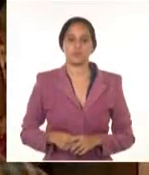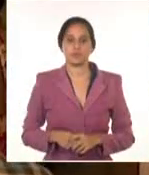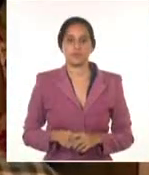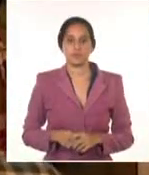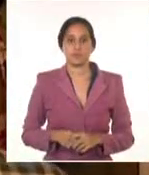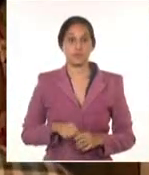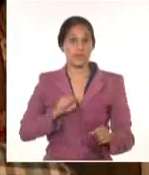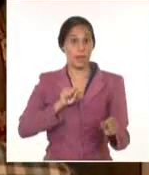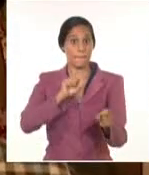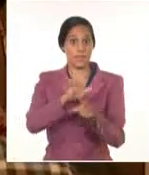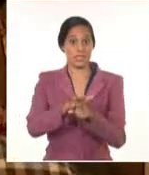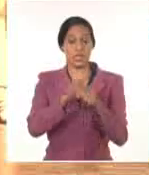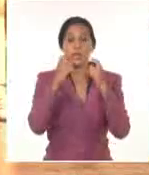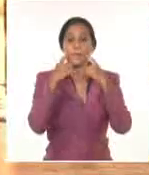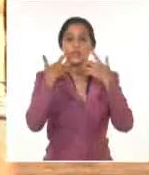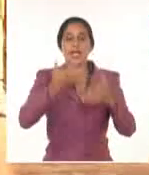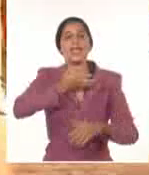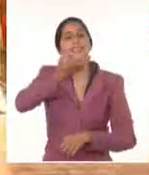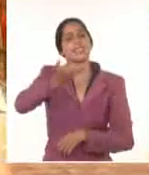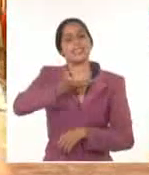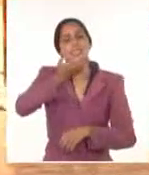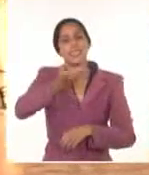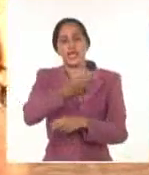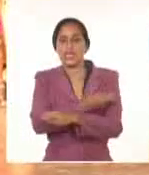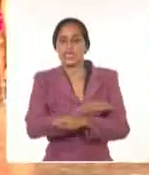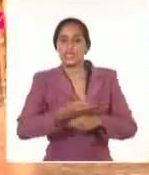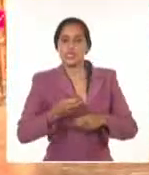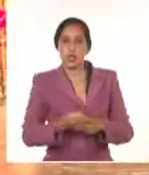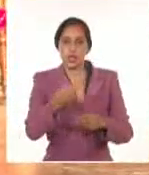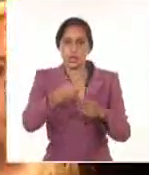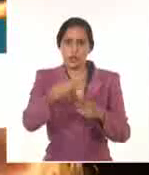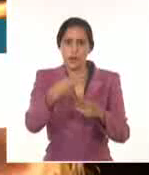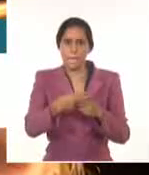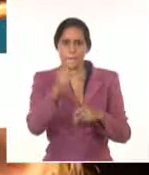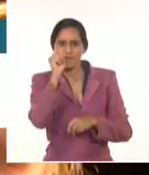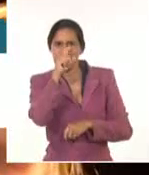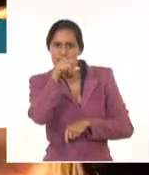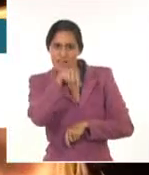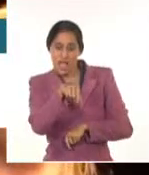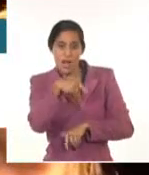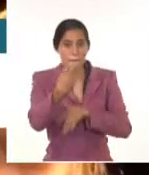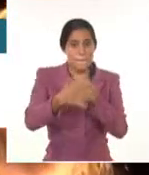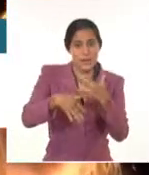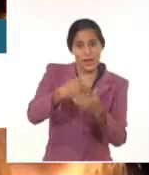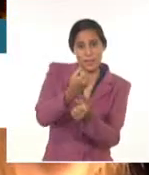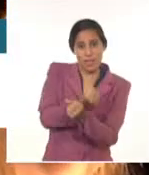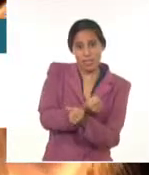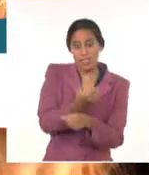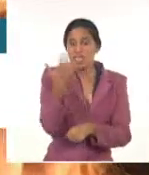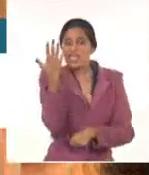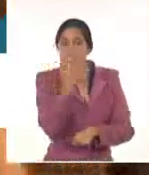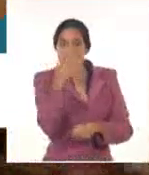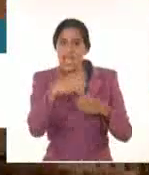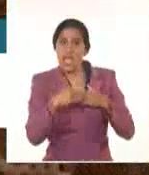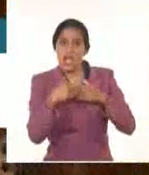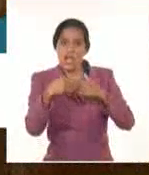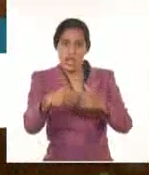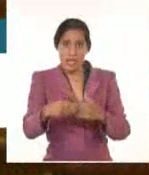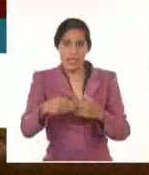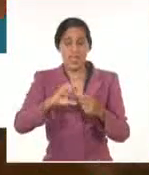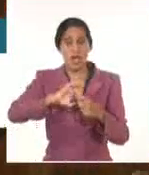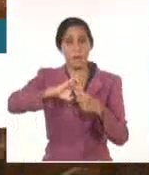Comenzar a narrar una historia por el final tiene sus riesgos. Sin embargo, si el protagonista es Quique Quiñones y el público lo despide